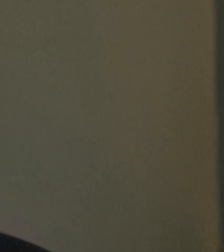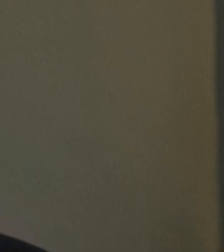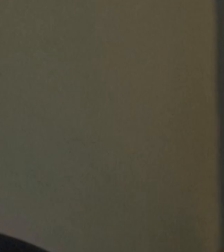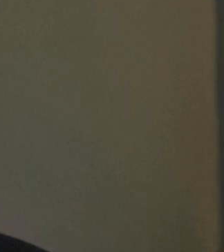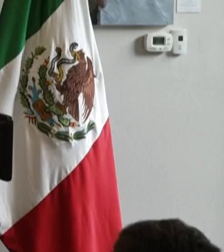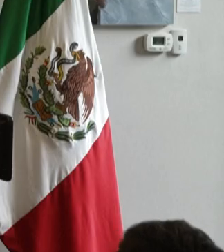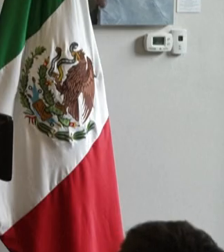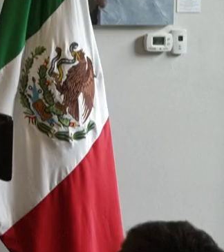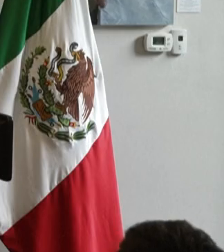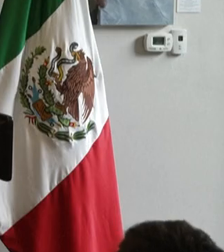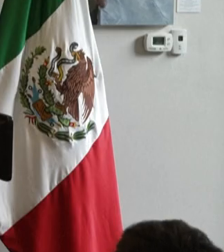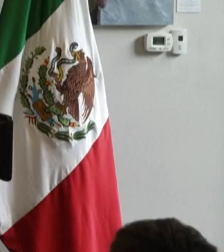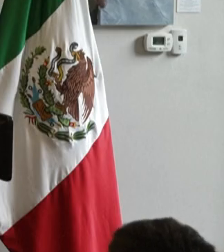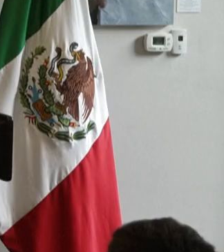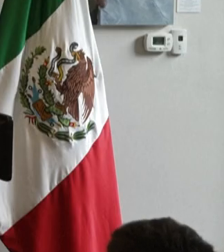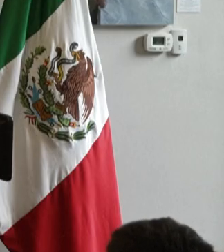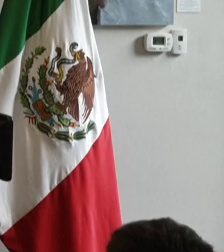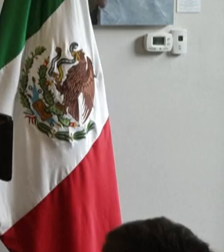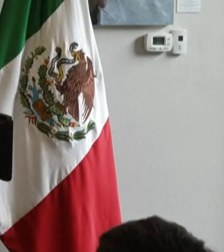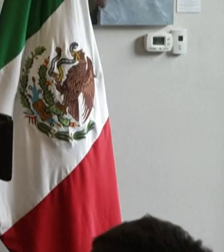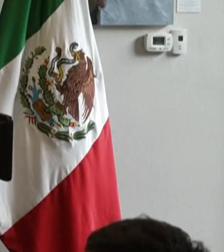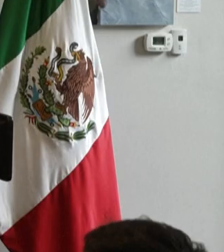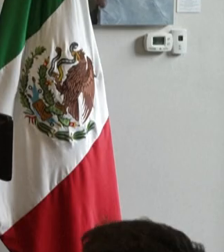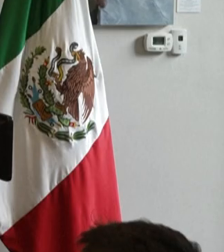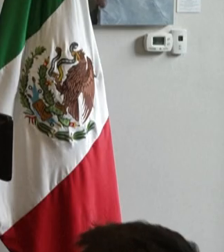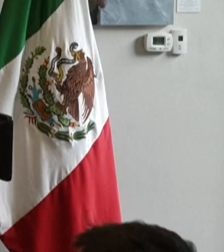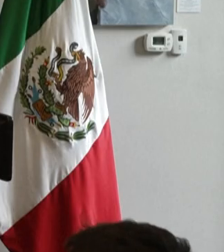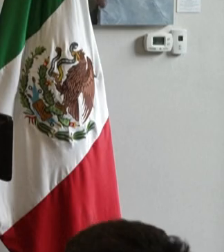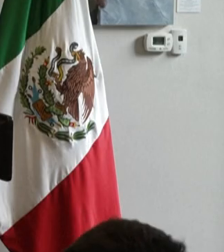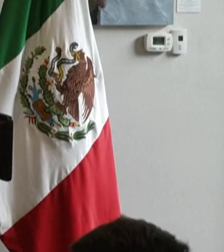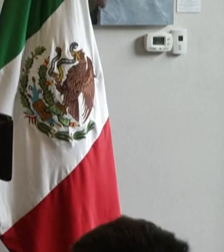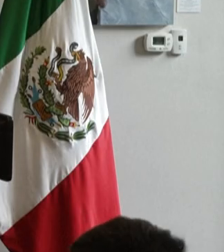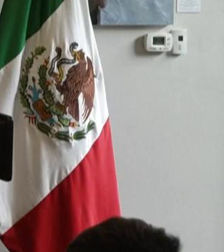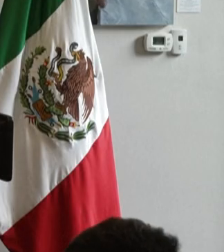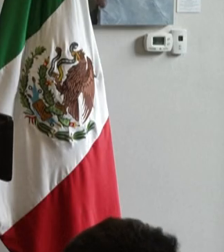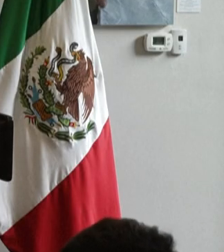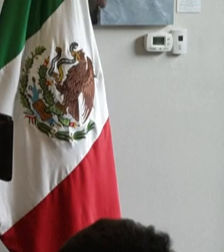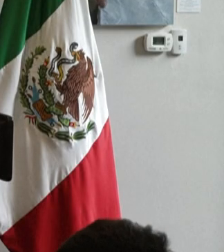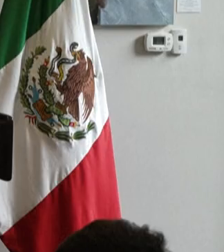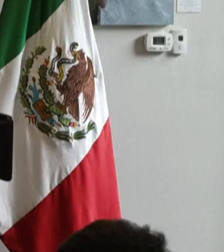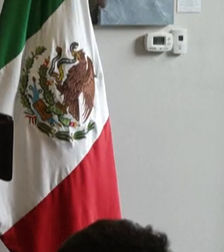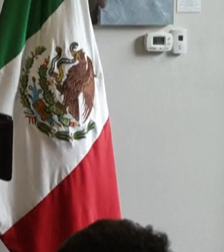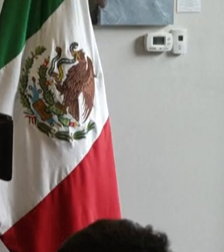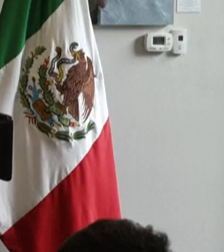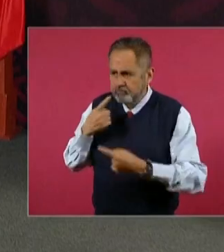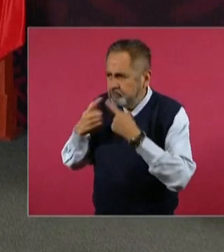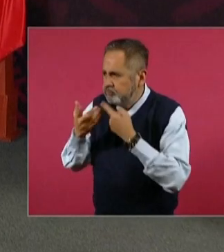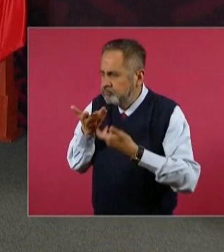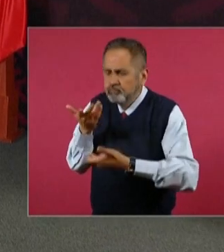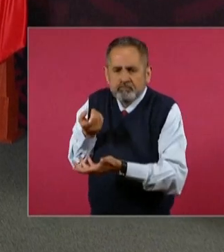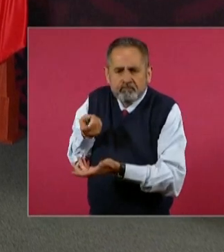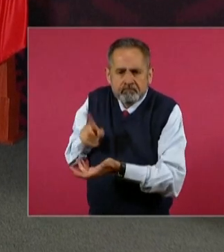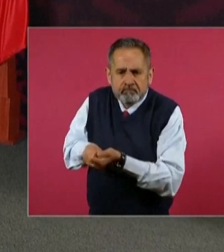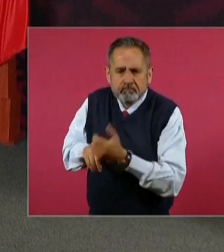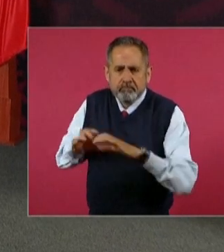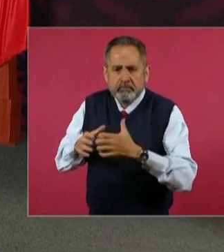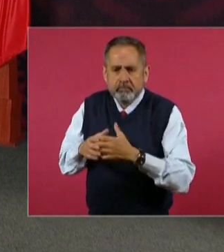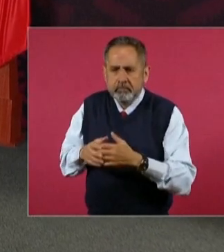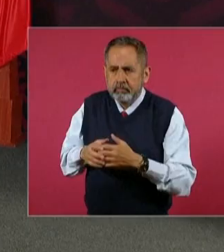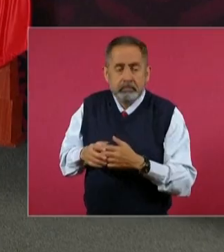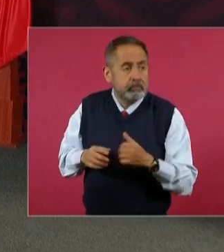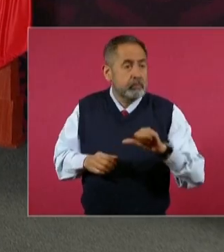de Canadá también señaló que existe preocupación entre los inversionistas de su país por la reforma no